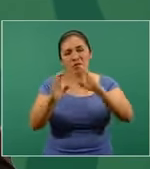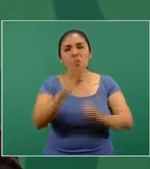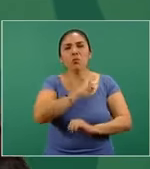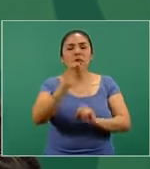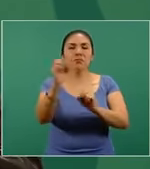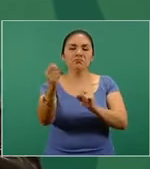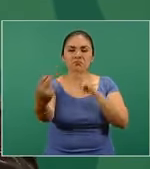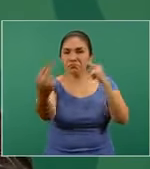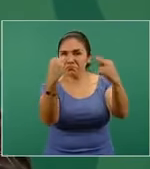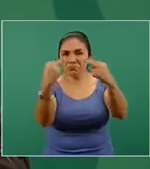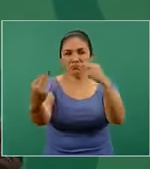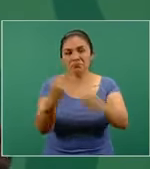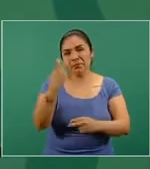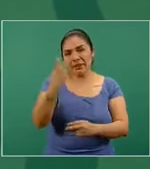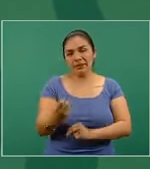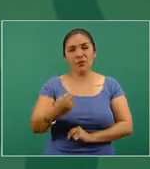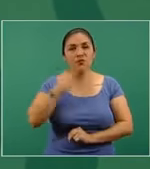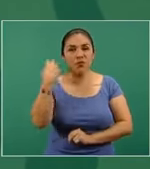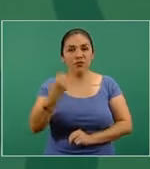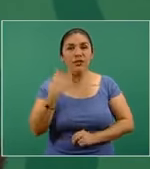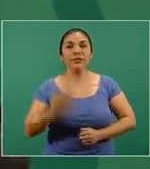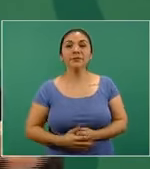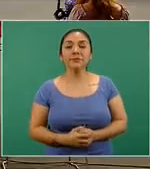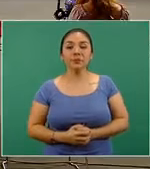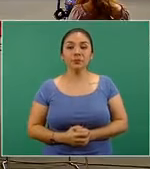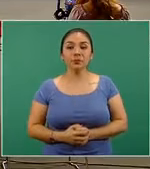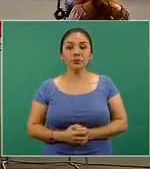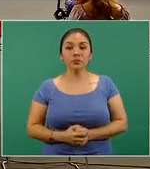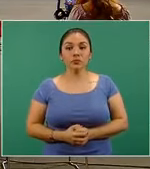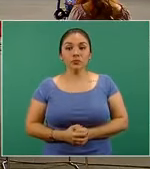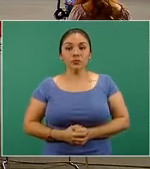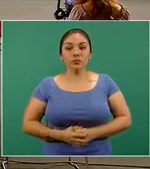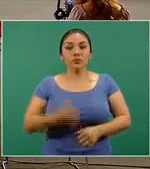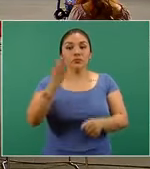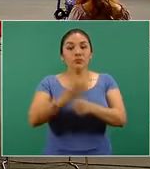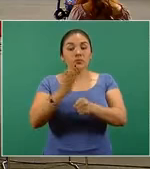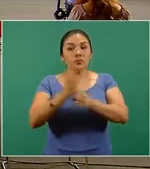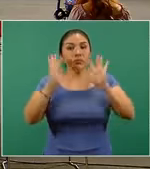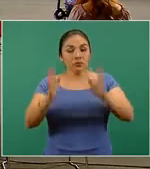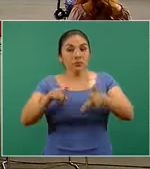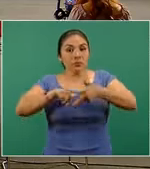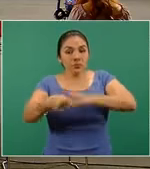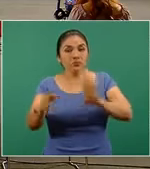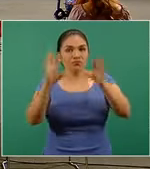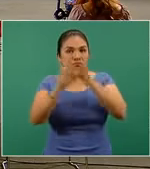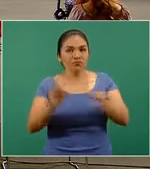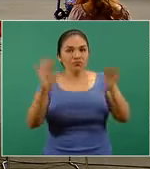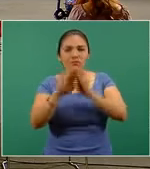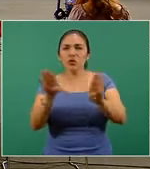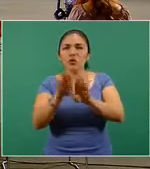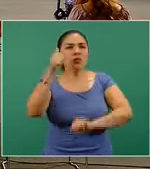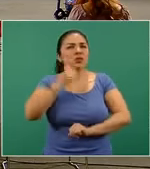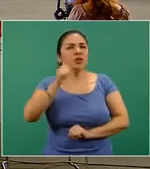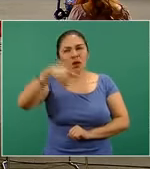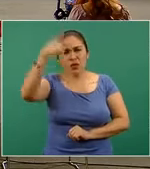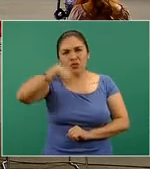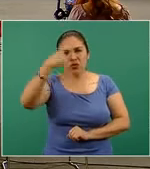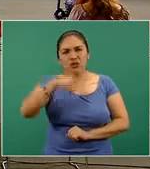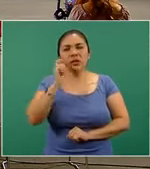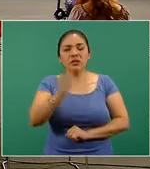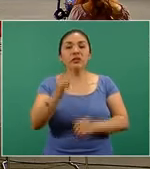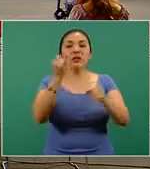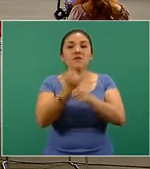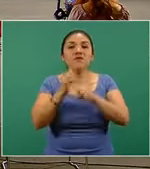sintonizar esta conferencia. Vamos a actualizar, obviamente como todas las noches, los datos, las cifras,